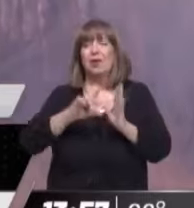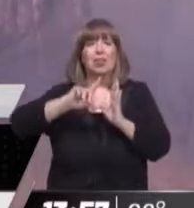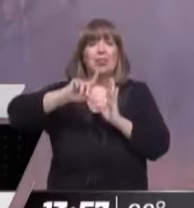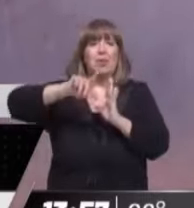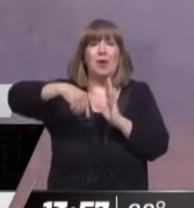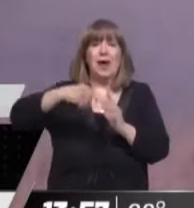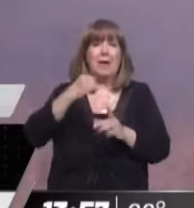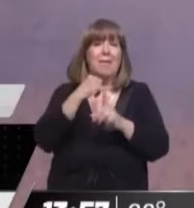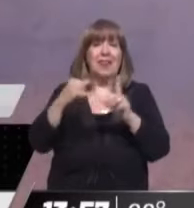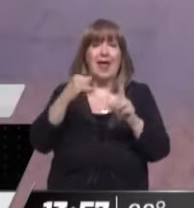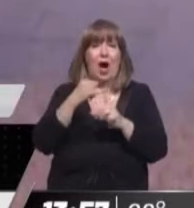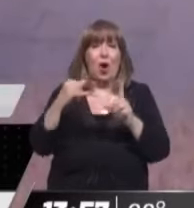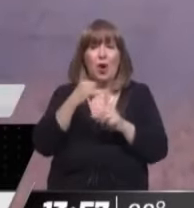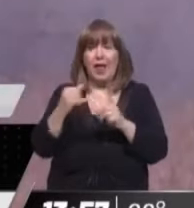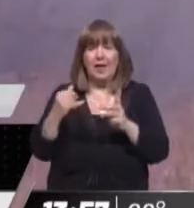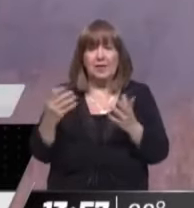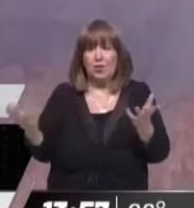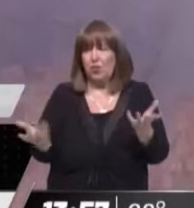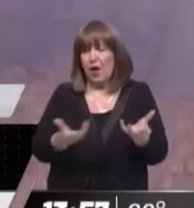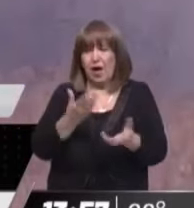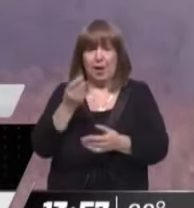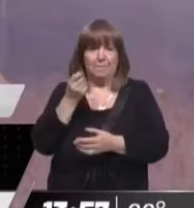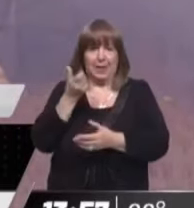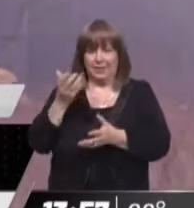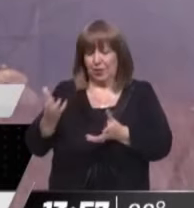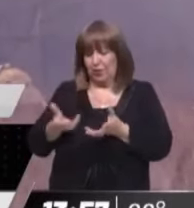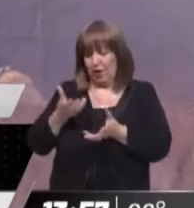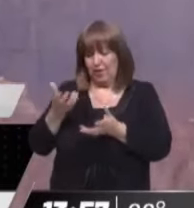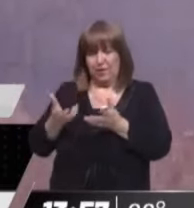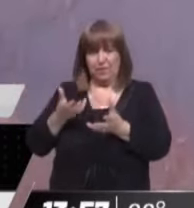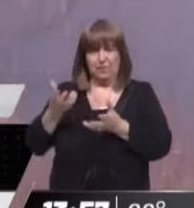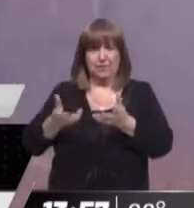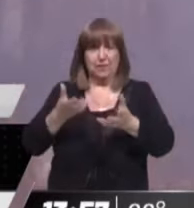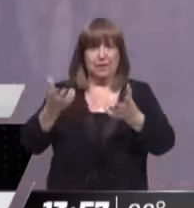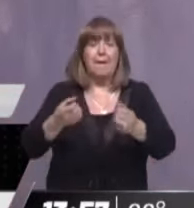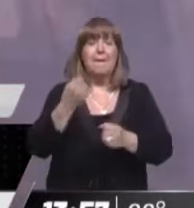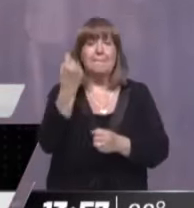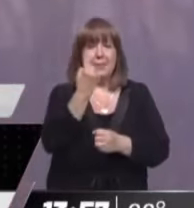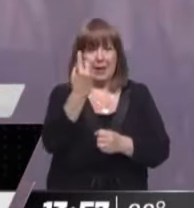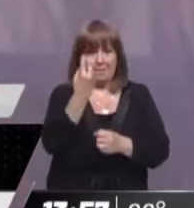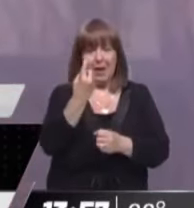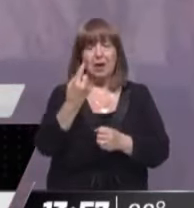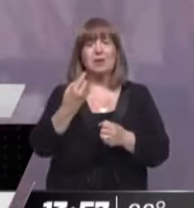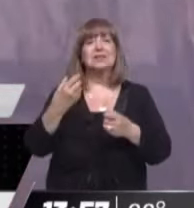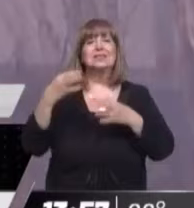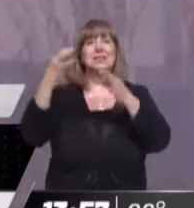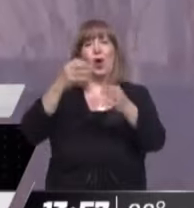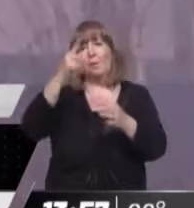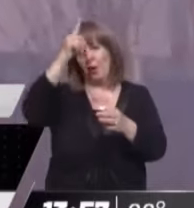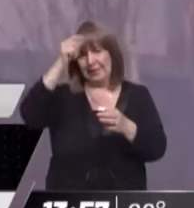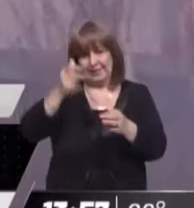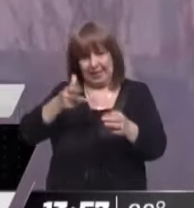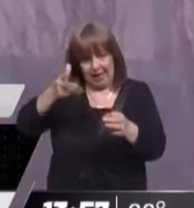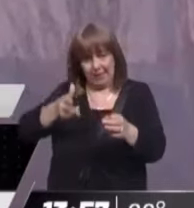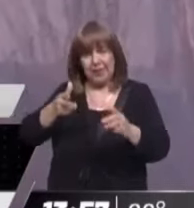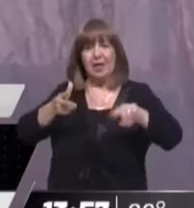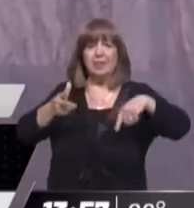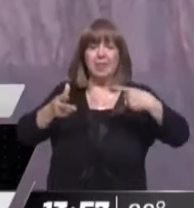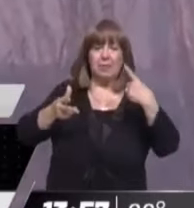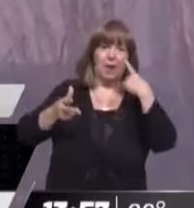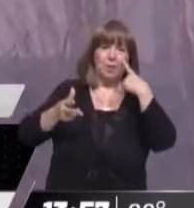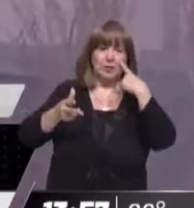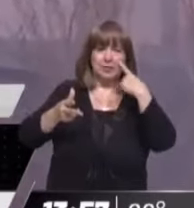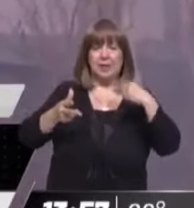hora demoraron en llegar acá. Los primeros que llegaron fueron dos policías a bordo de un móvil. Después llegó personal,